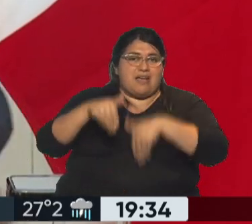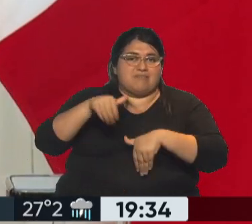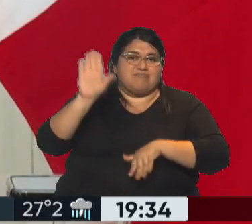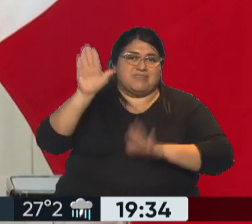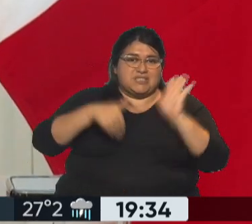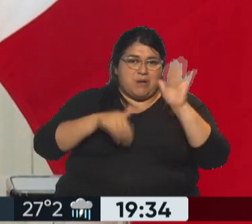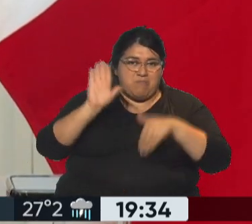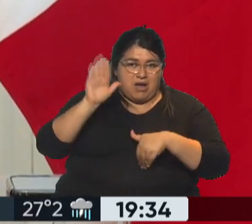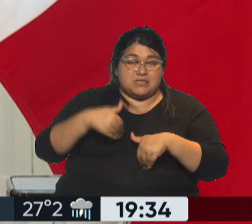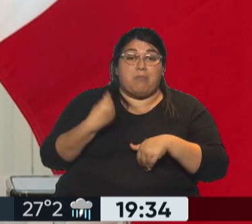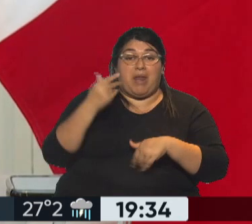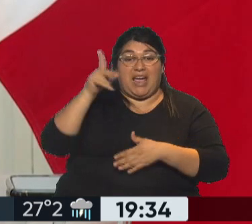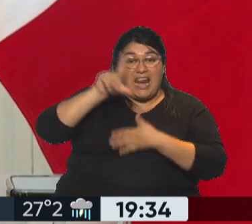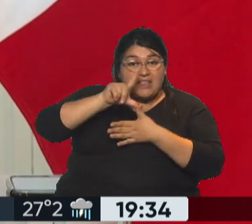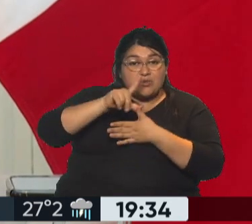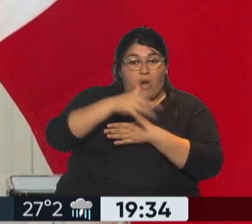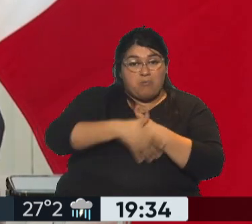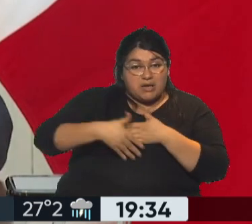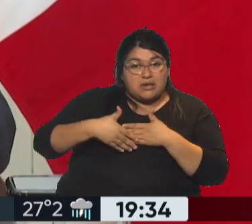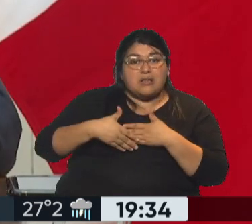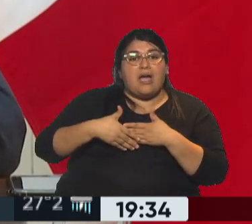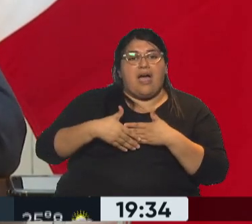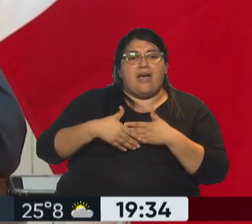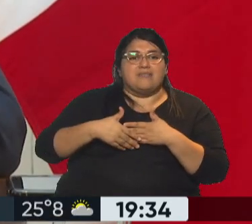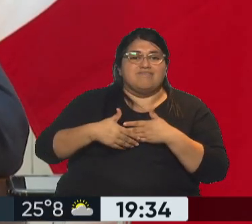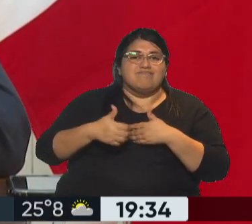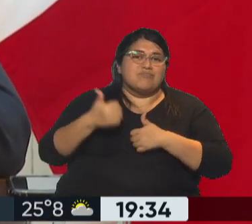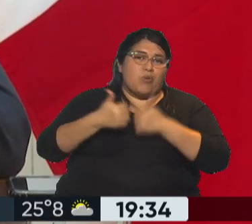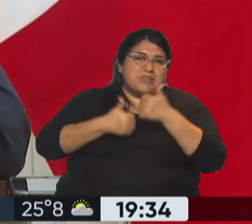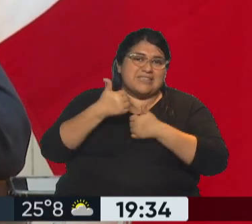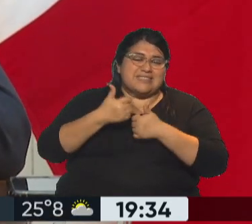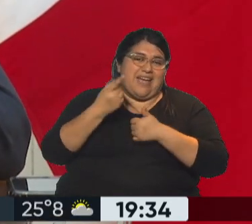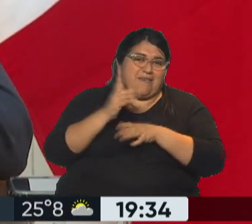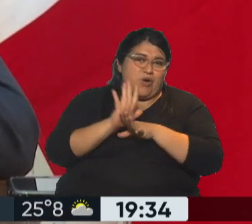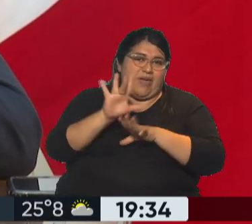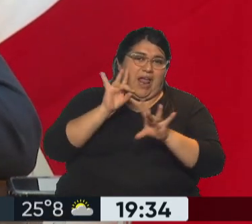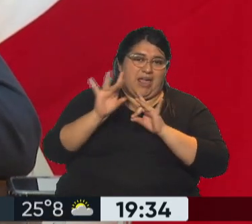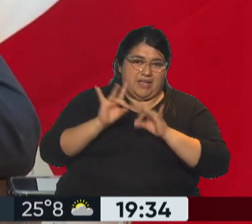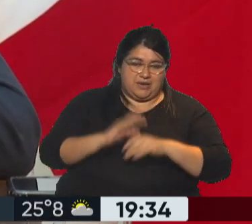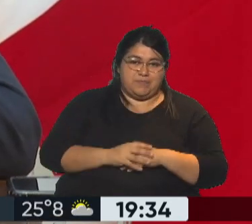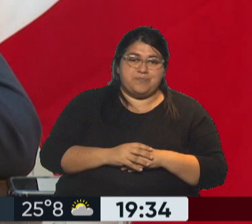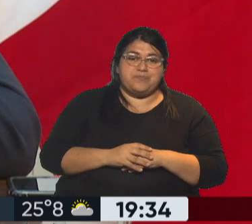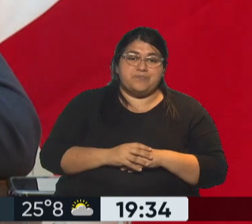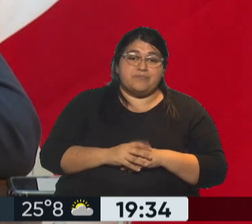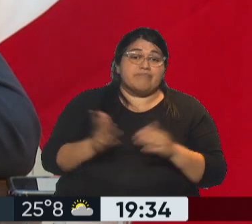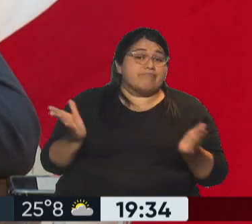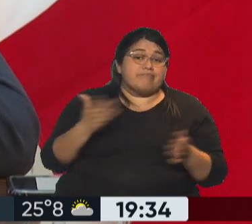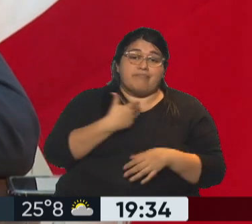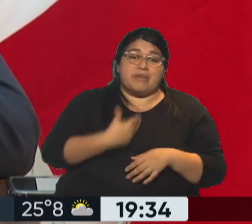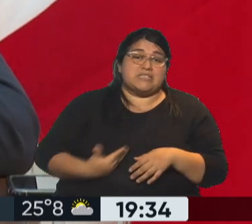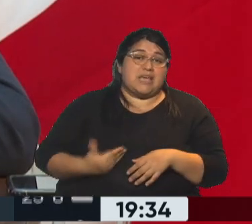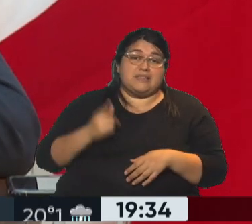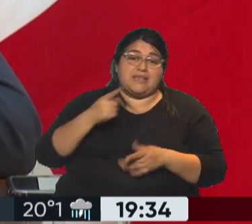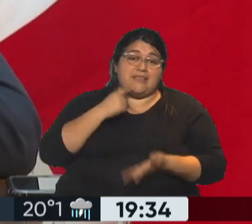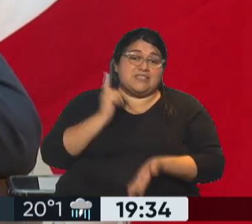que Latinoamérica elija un candidato. Pero no ocurrió. El presidente que propuso los Estados Unidos se fue